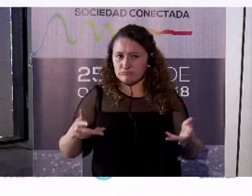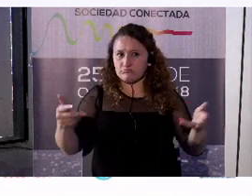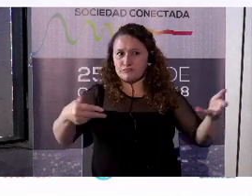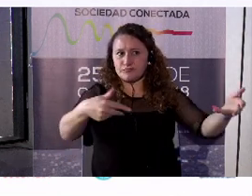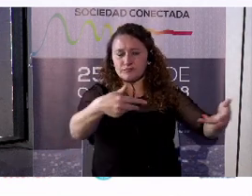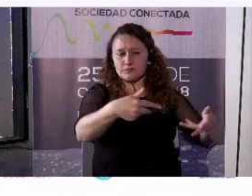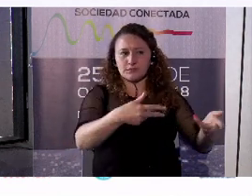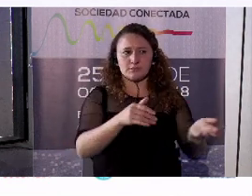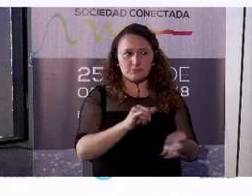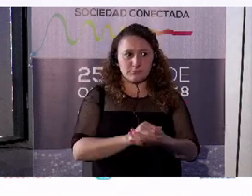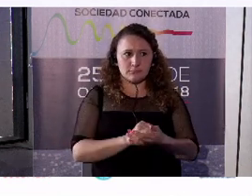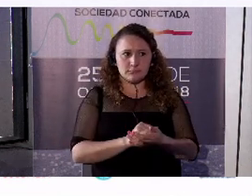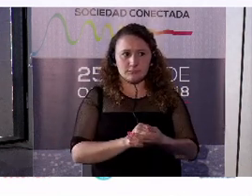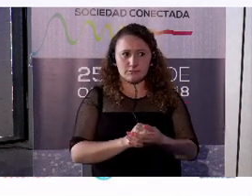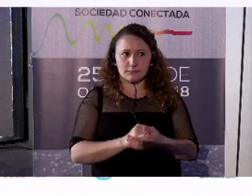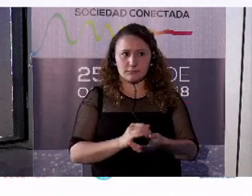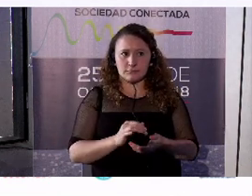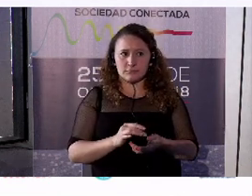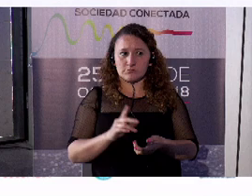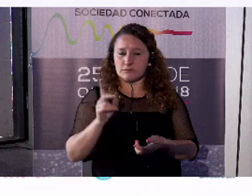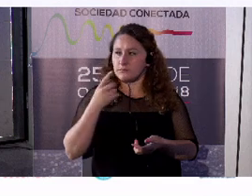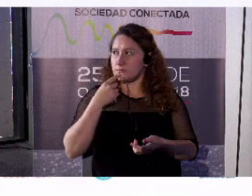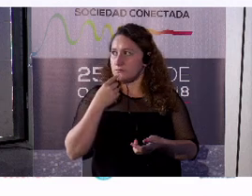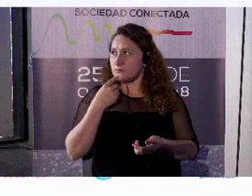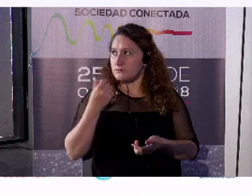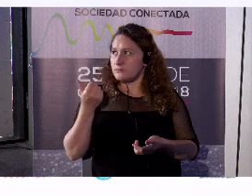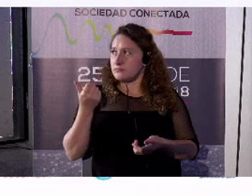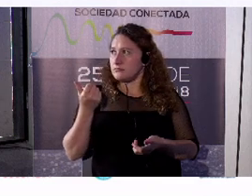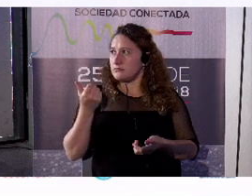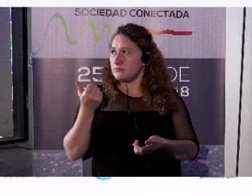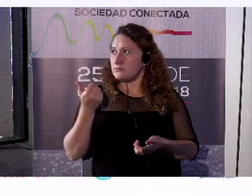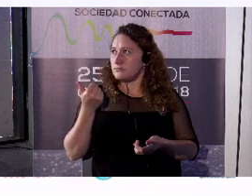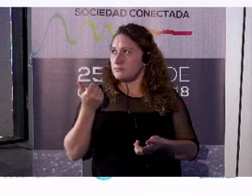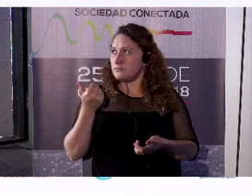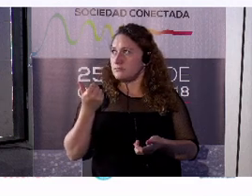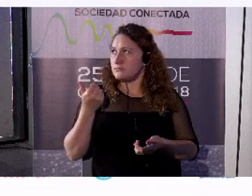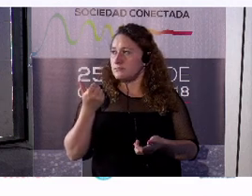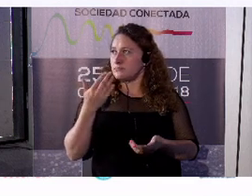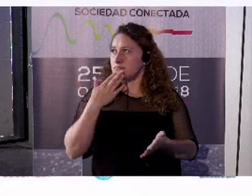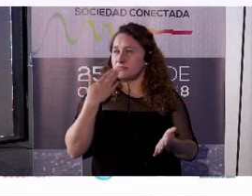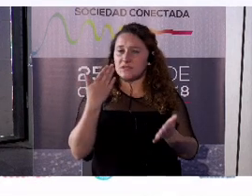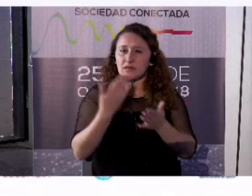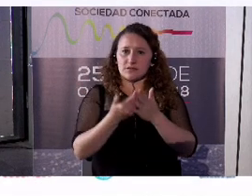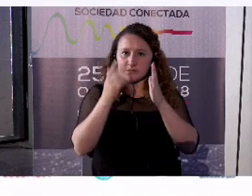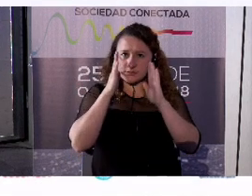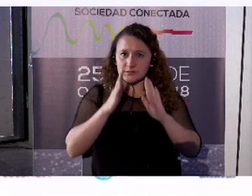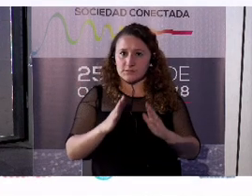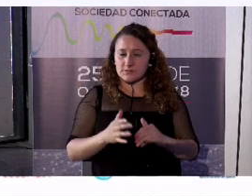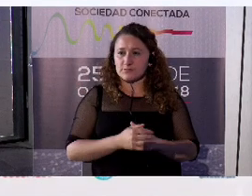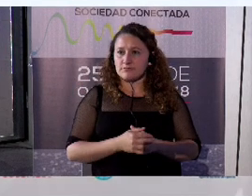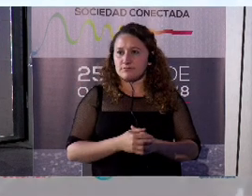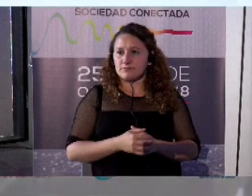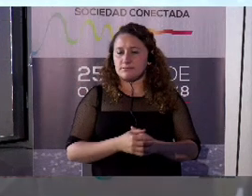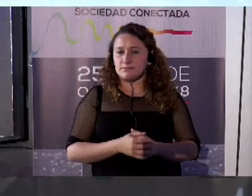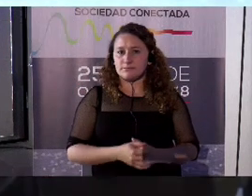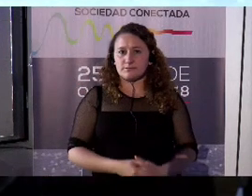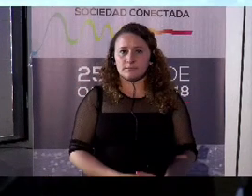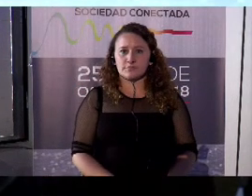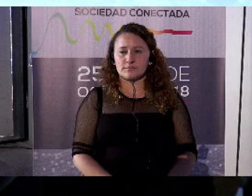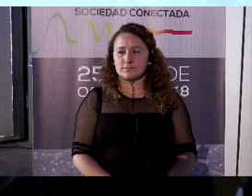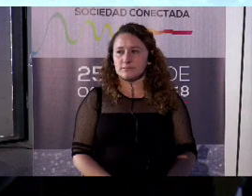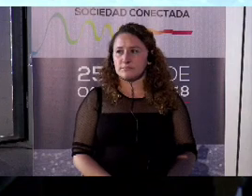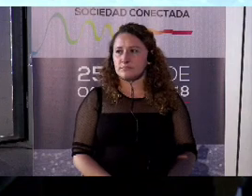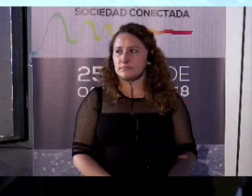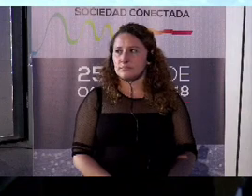y dice aquí no no somos pasajeros en el espacio de esta nave llamada tierra